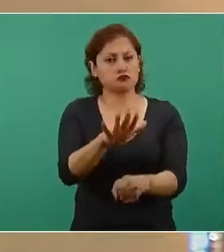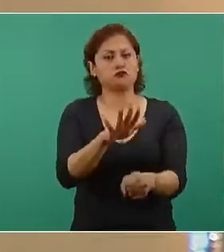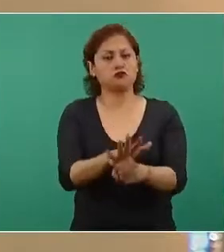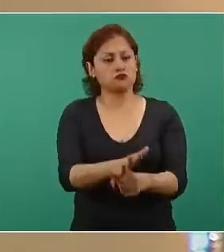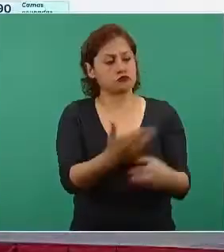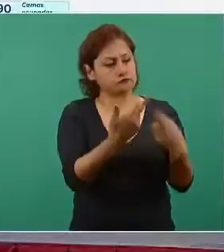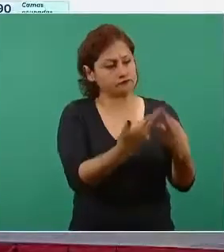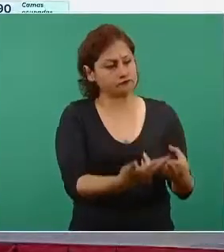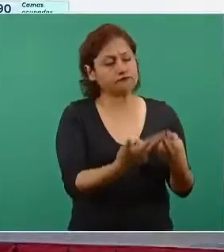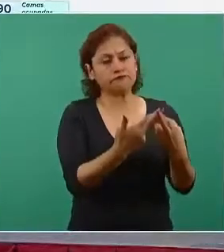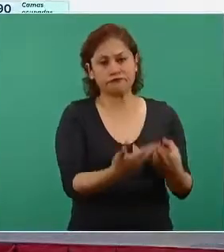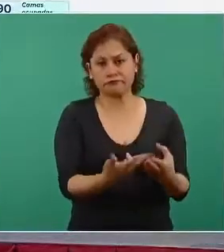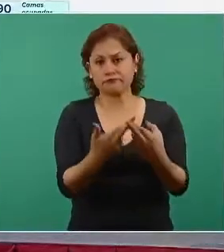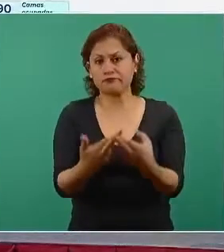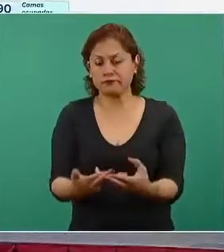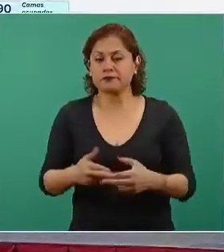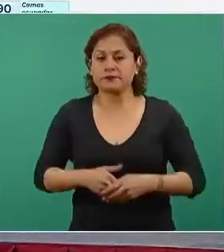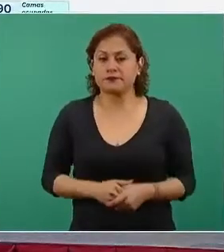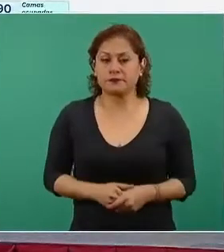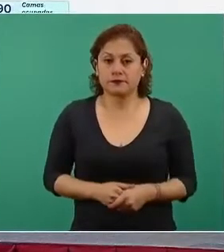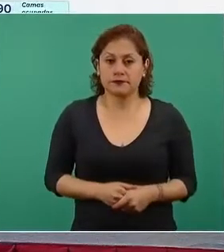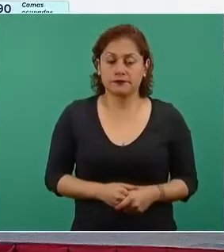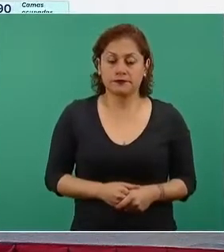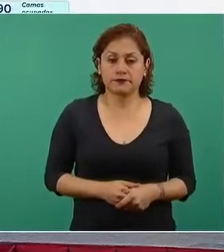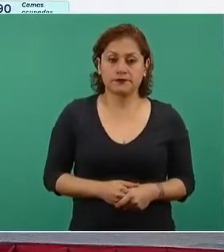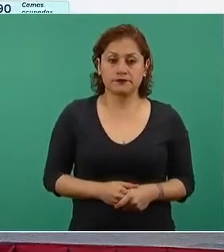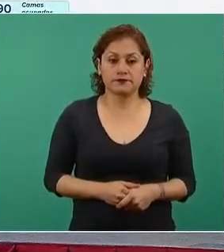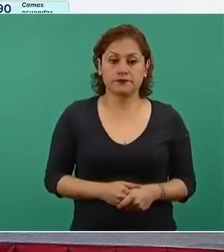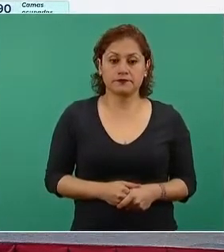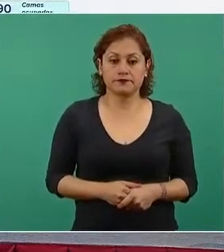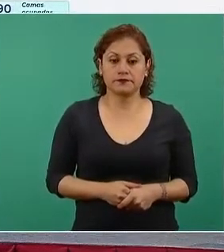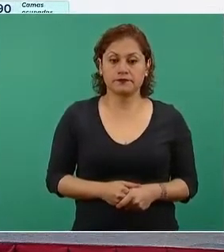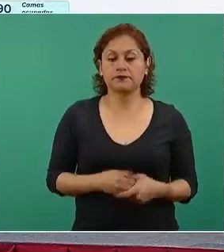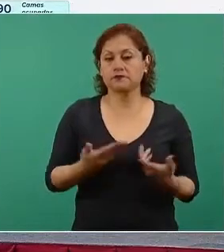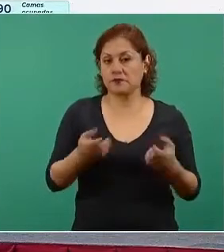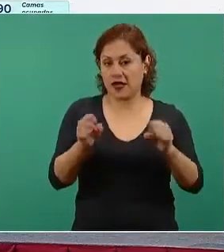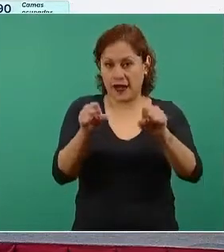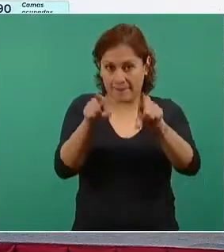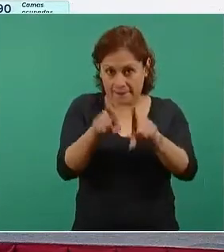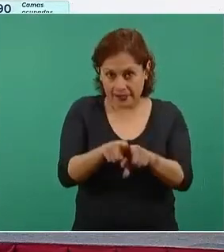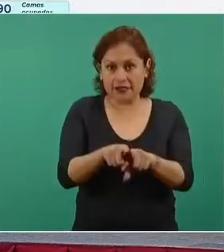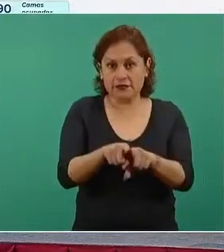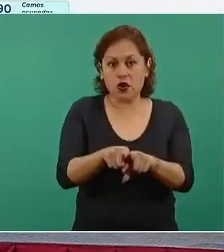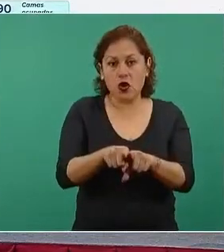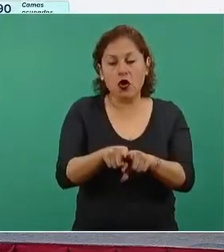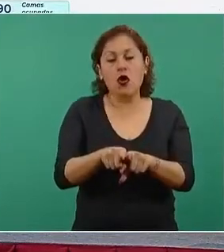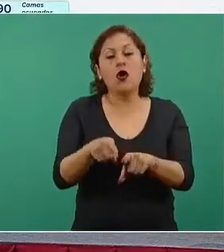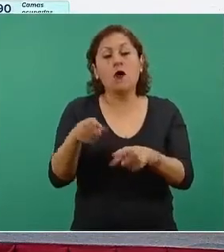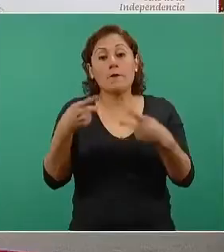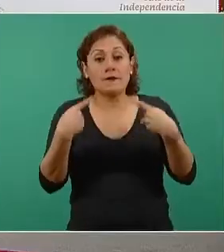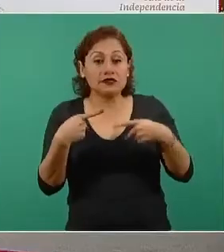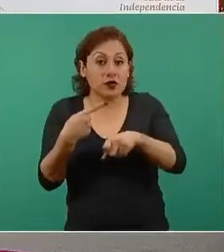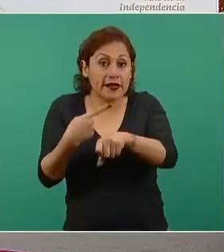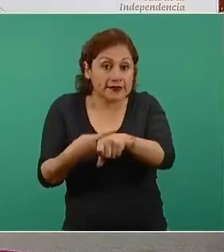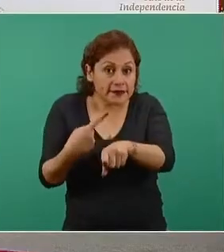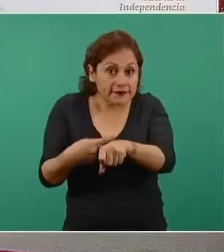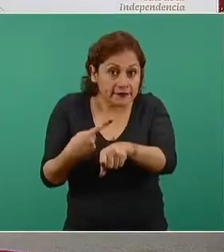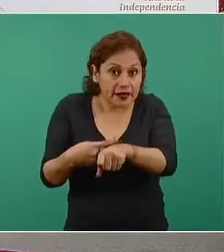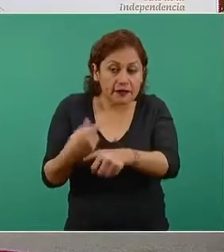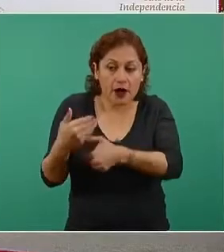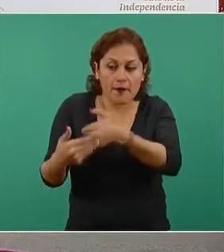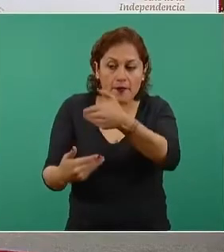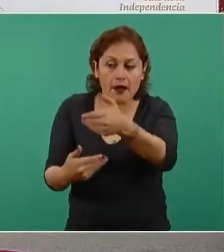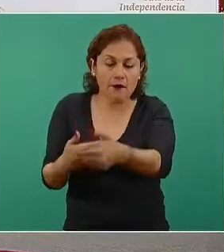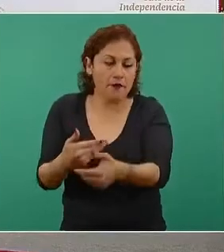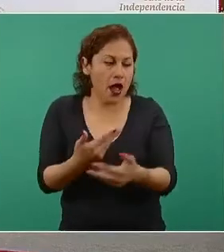va obviamente relacionada también con la cantidad de casos que actualmente tenemos reportados en el Sistema